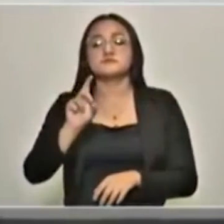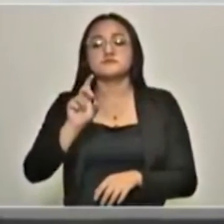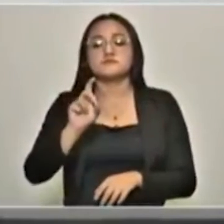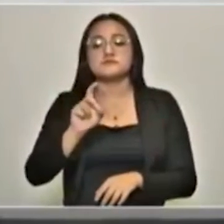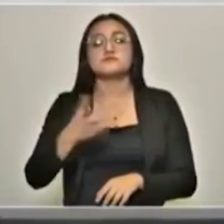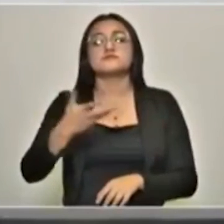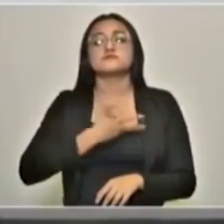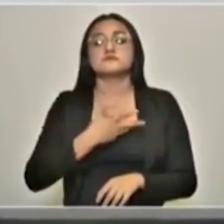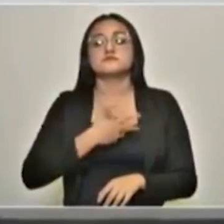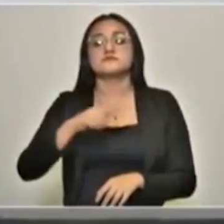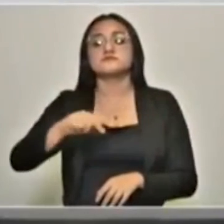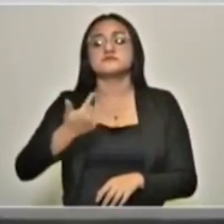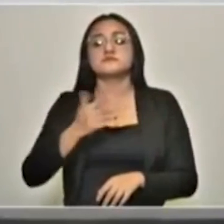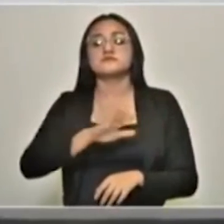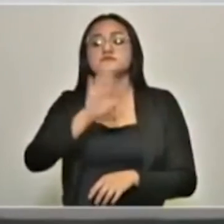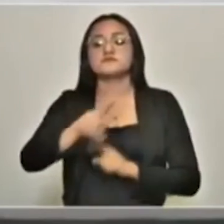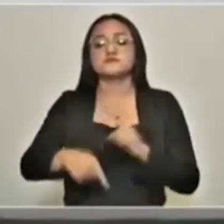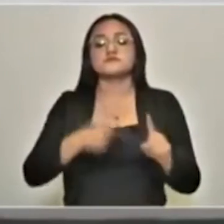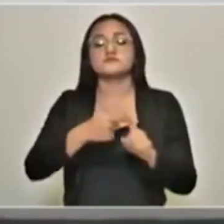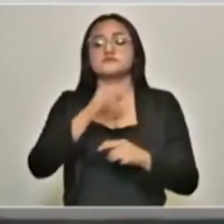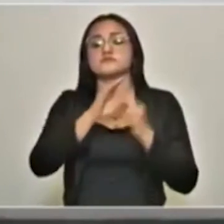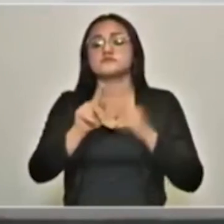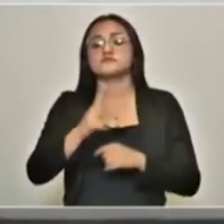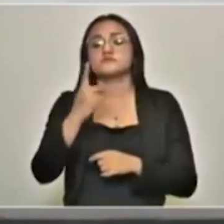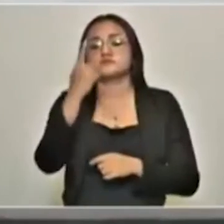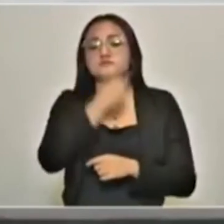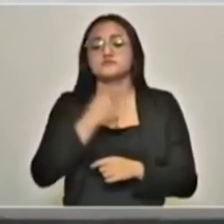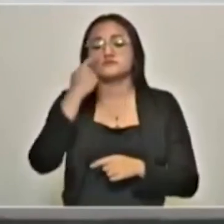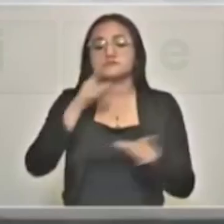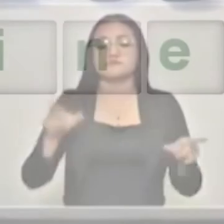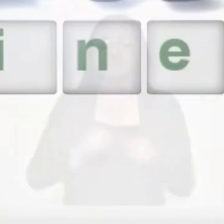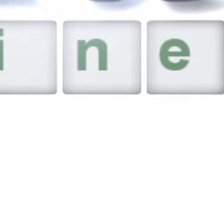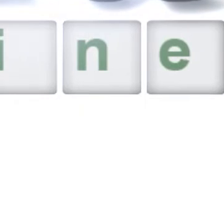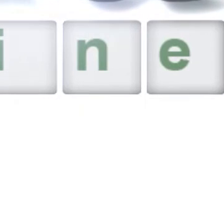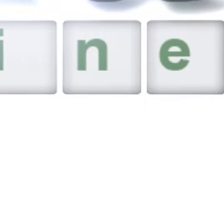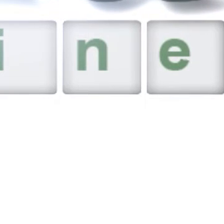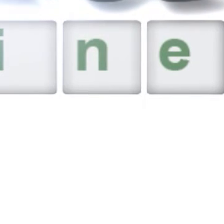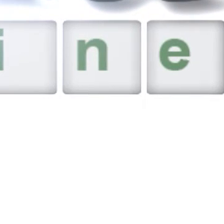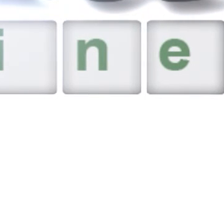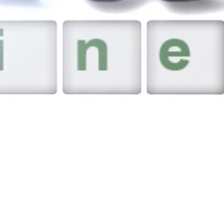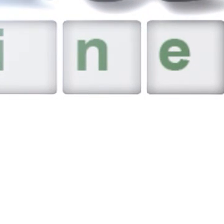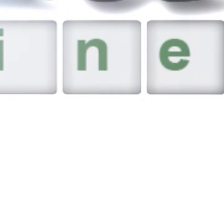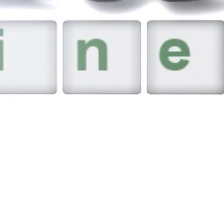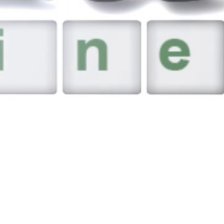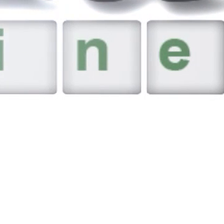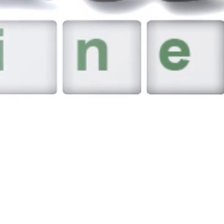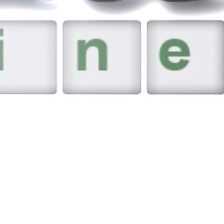13,830, teniendo 12 defunciones en las últimas 72 horas. ¿Es cuánto?